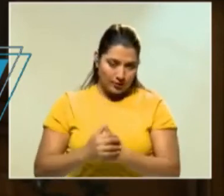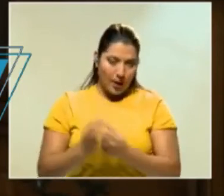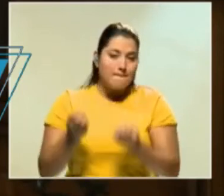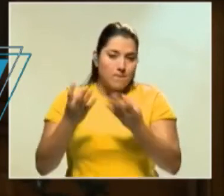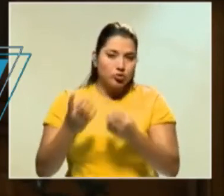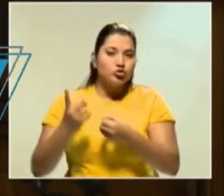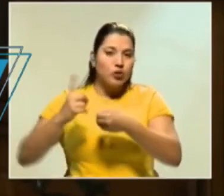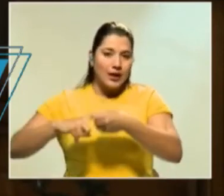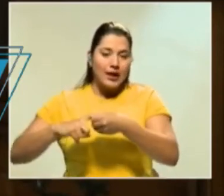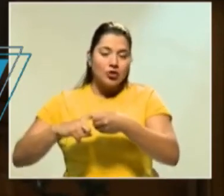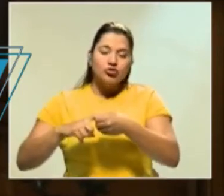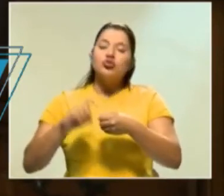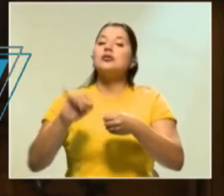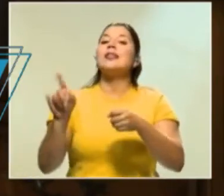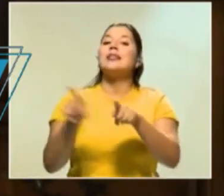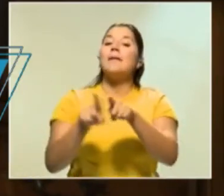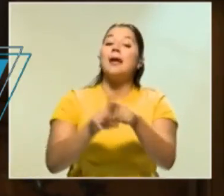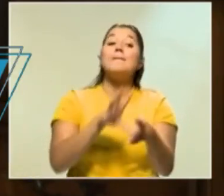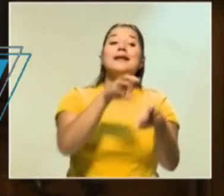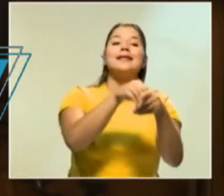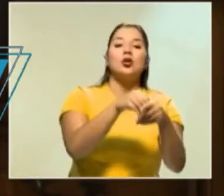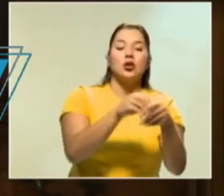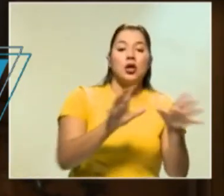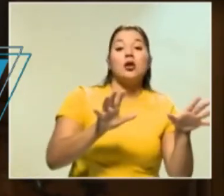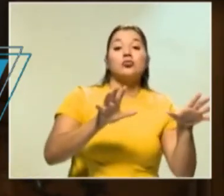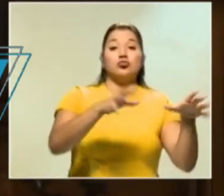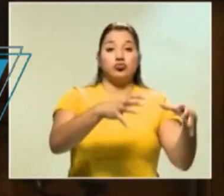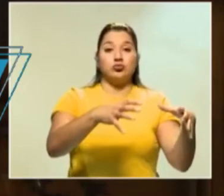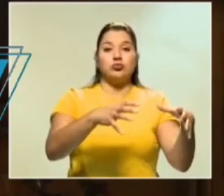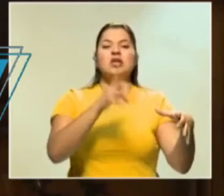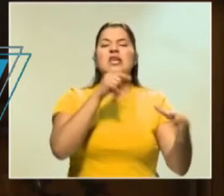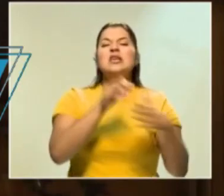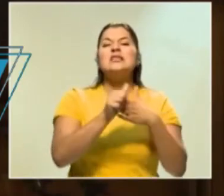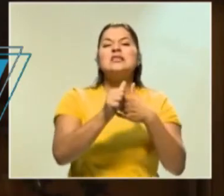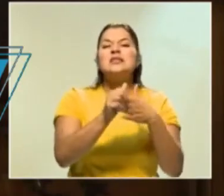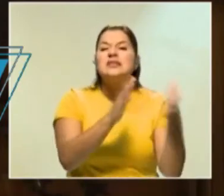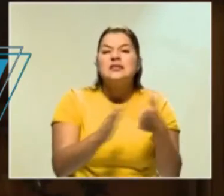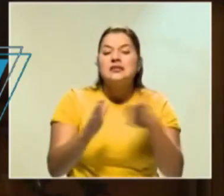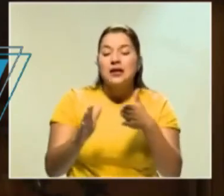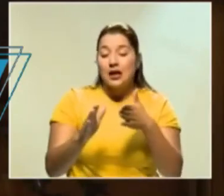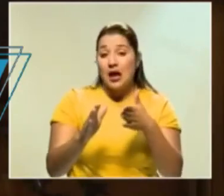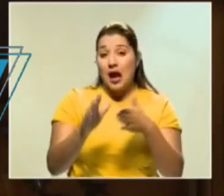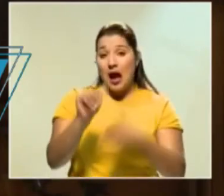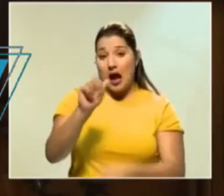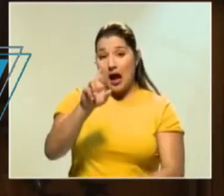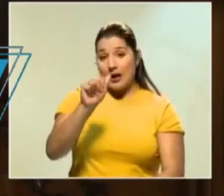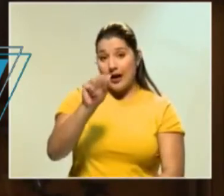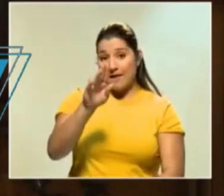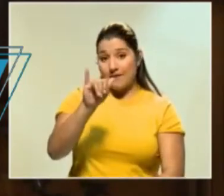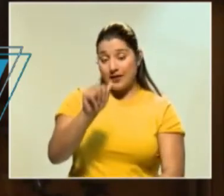coalición internacional que está llevando a cabo, encabezadas por Arabia Saudí, ataques en Yemen,